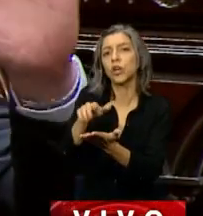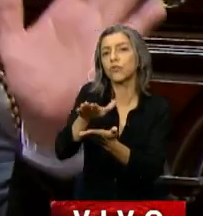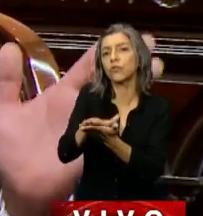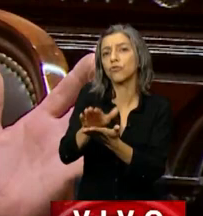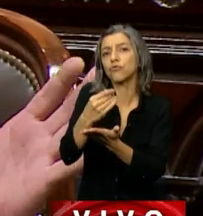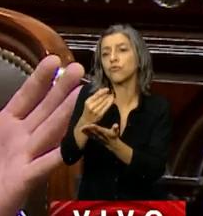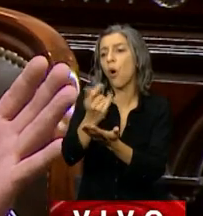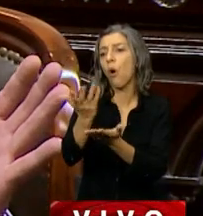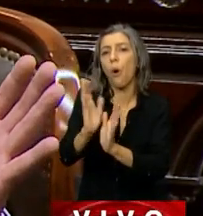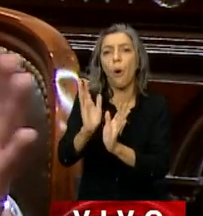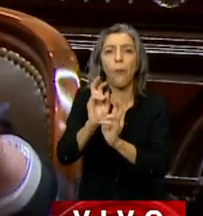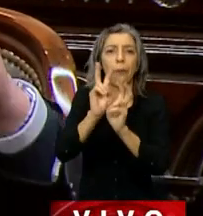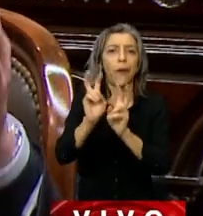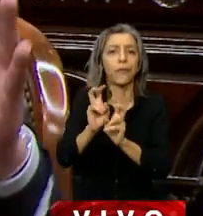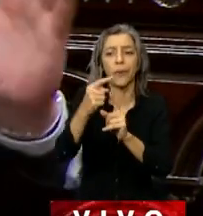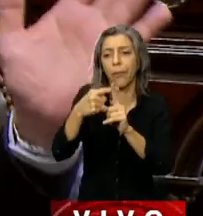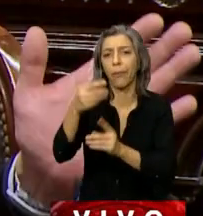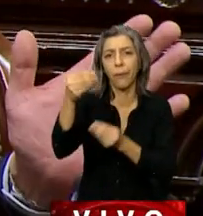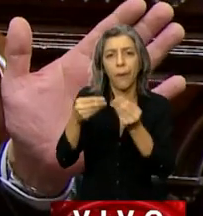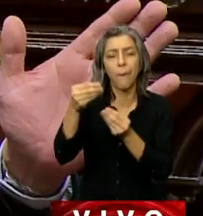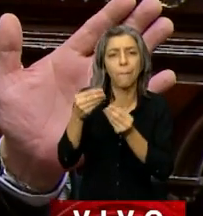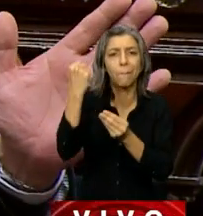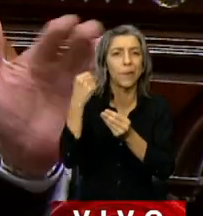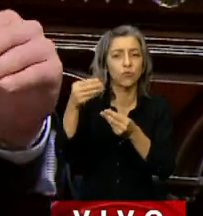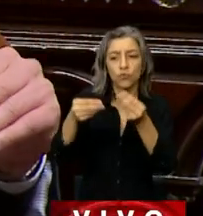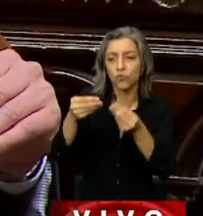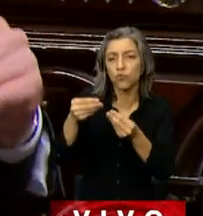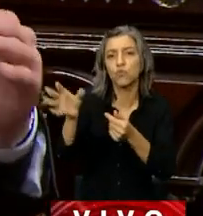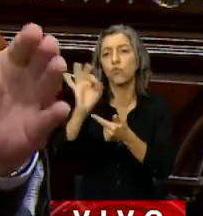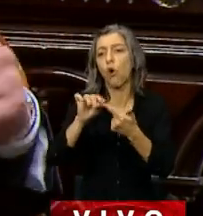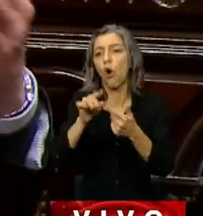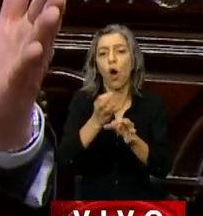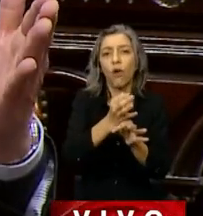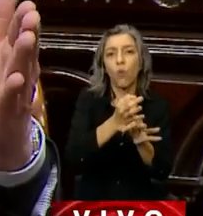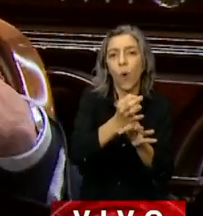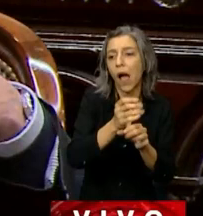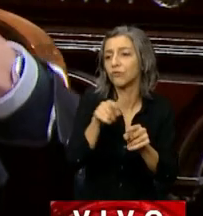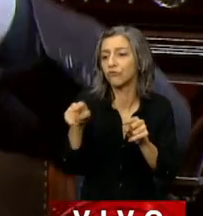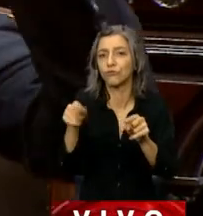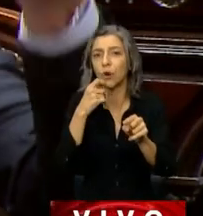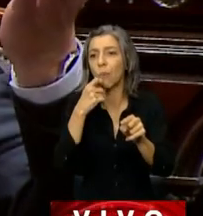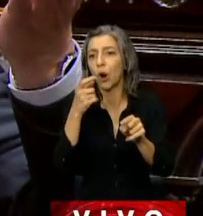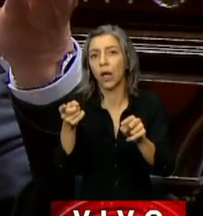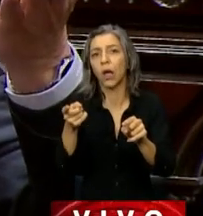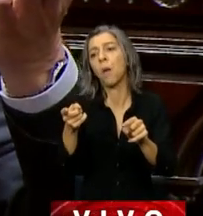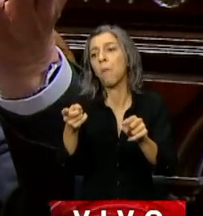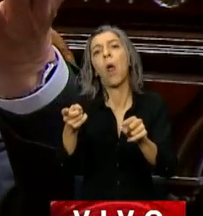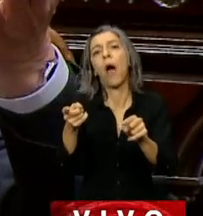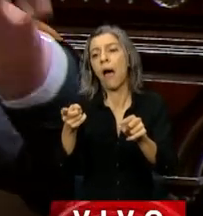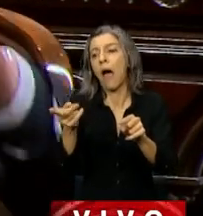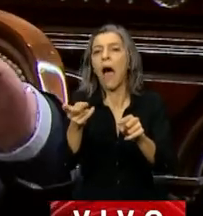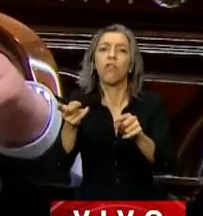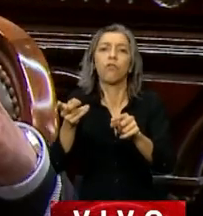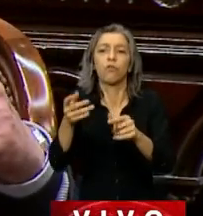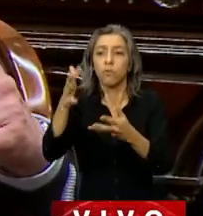materias presupuestarias o a materias educativas, giremos cuestiones de presupuesto a la Comisión de Ambiente